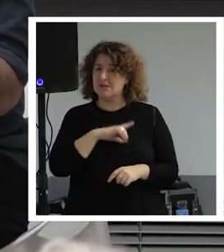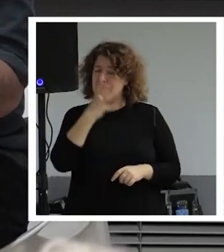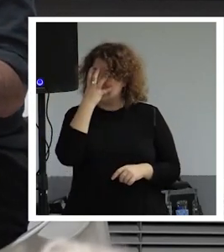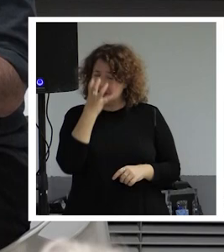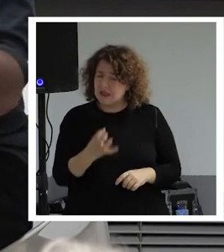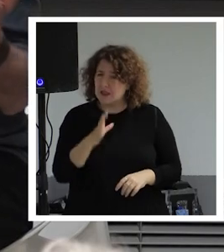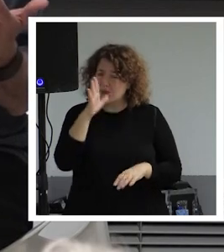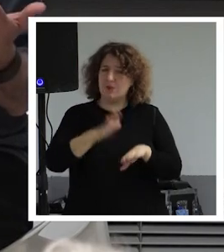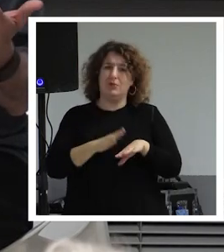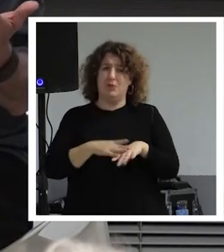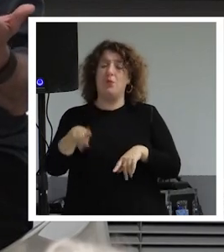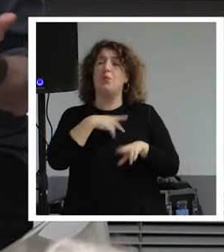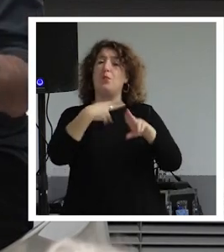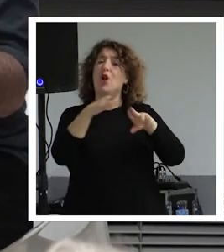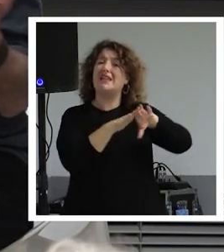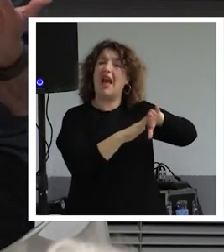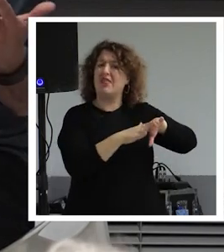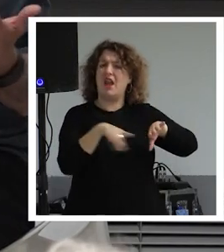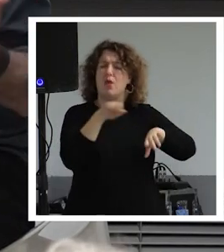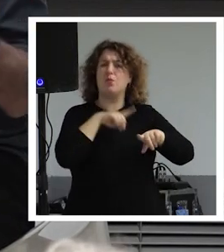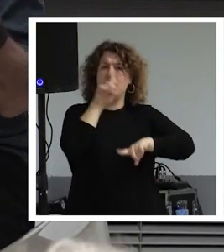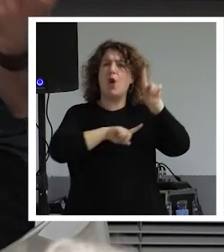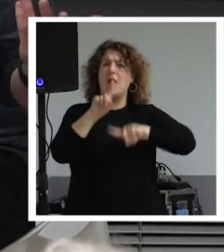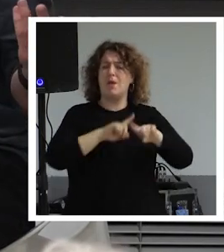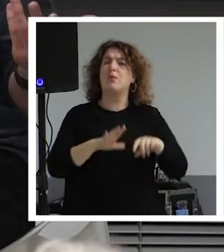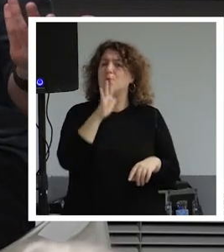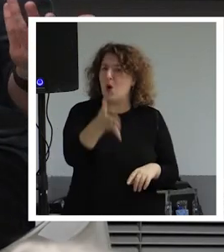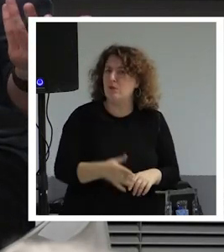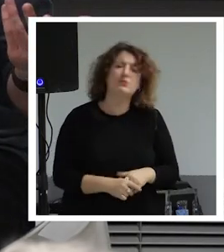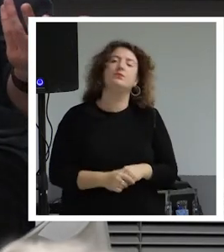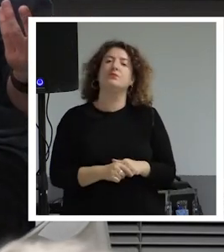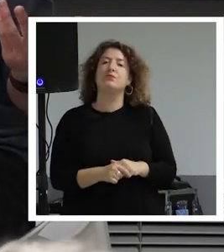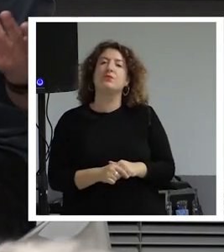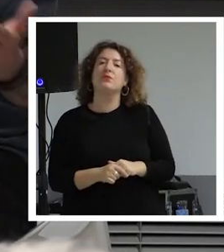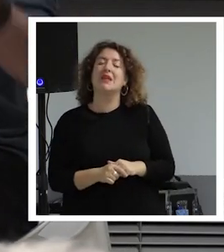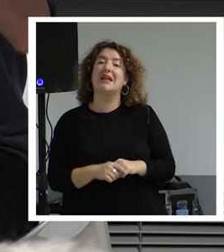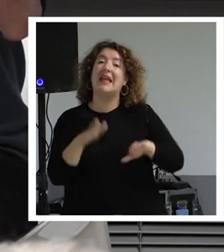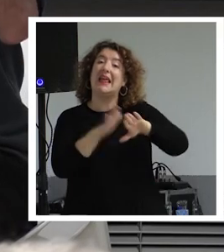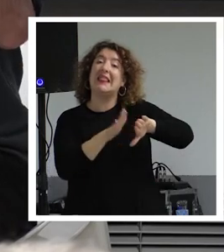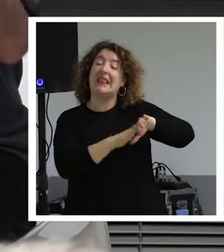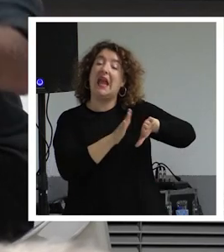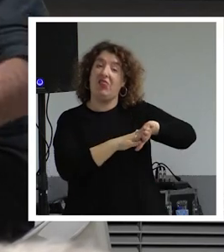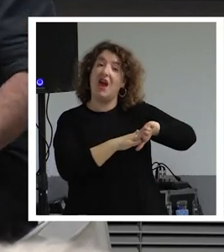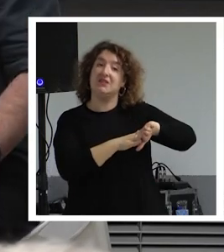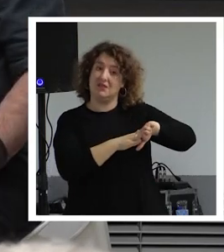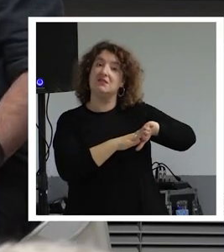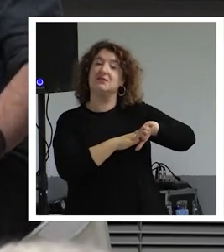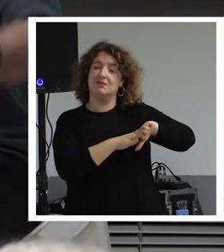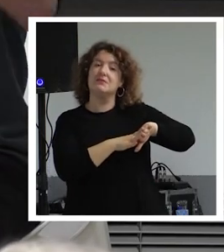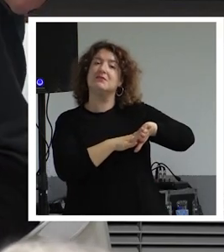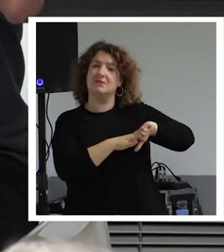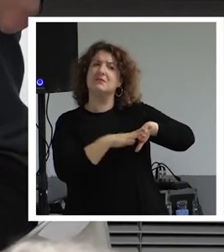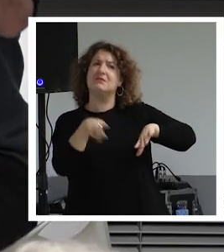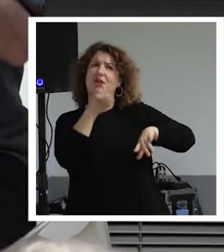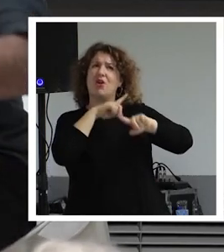a todos tempranamente como fracasados o como frustrados y como personas tristes y por eso estamos tan tristes